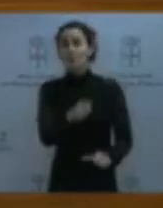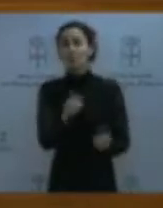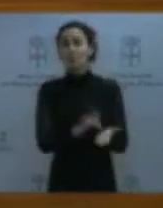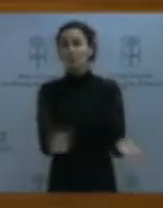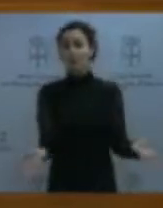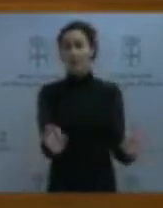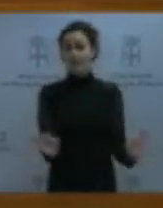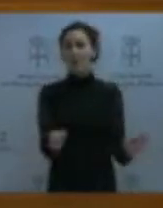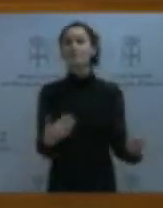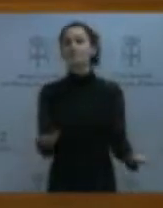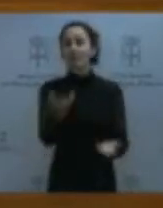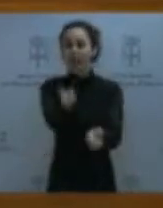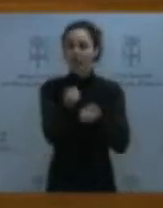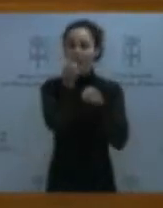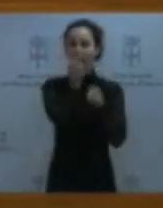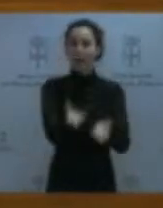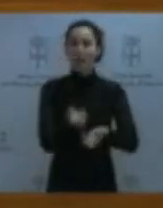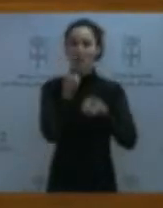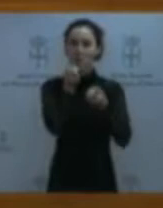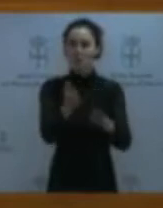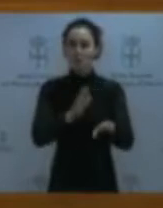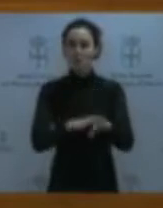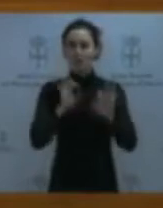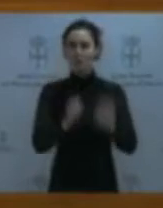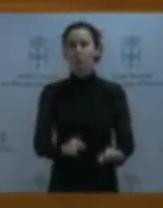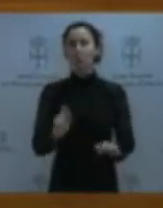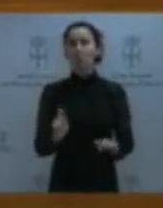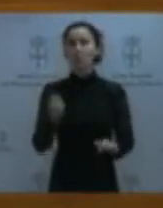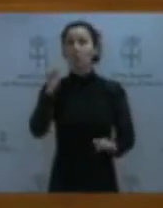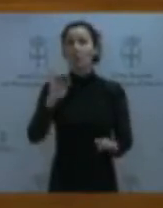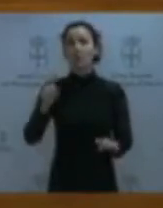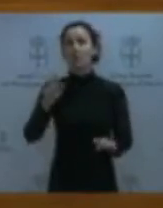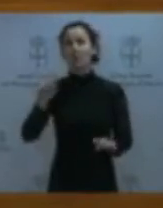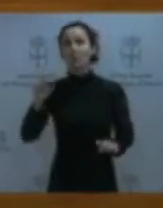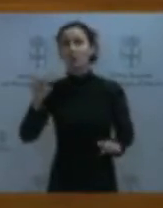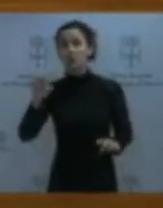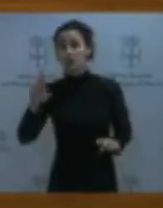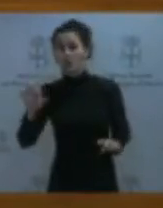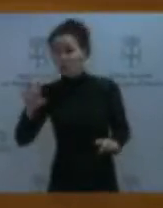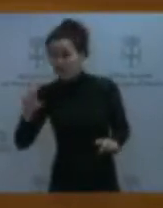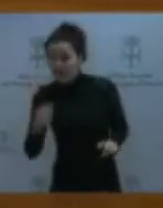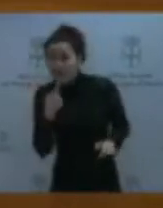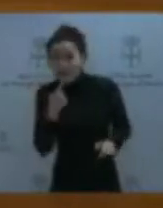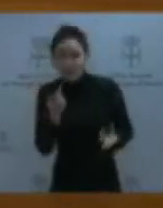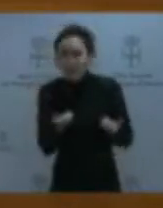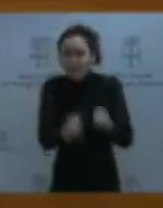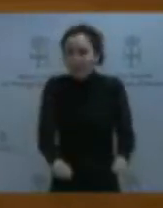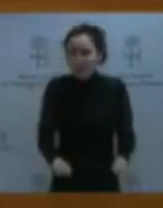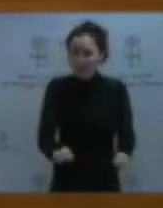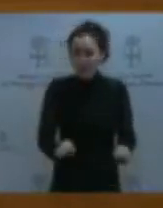ha habido un anuncio de Iberdrola de que va a cerrar Lada. Un anuncio que ninguno esperábamos porque habían